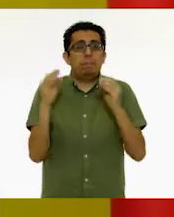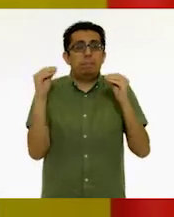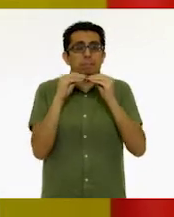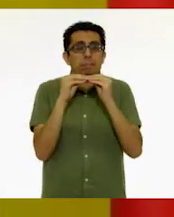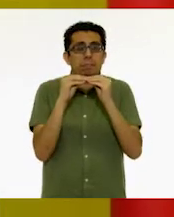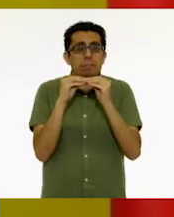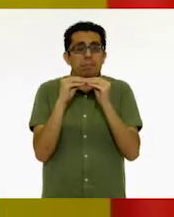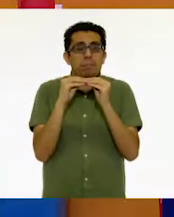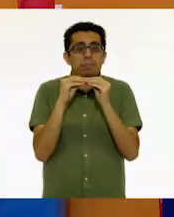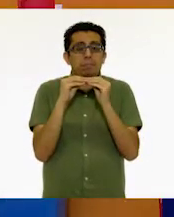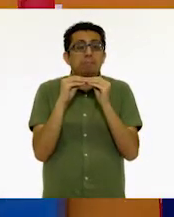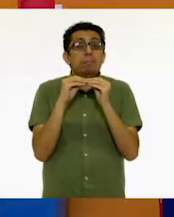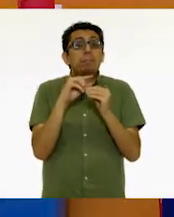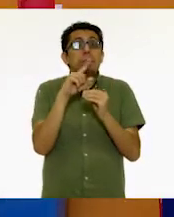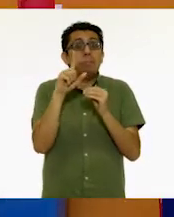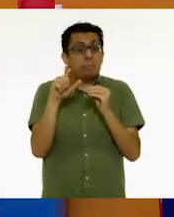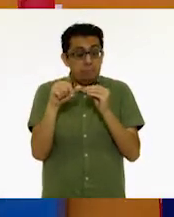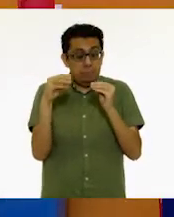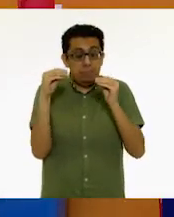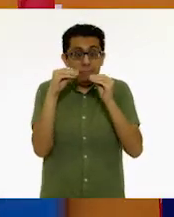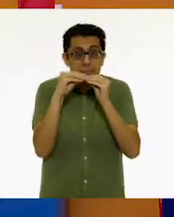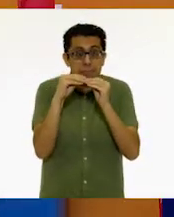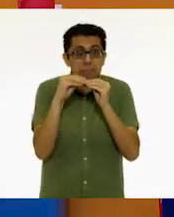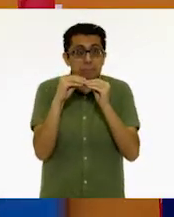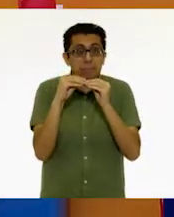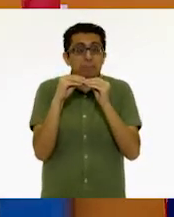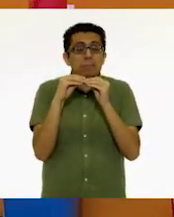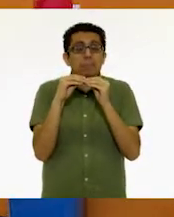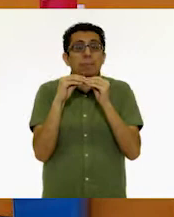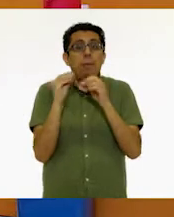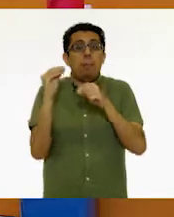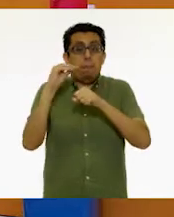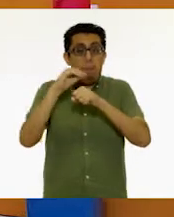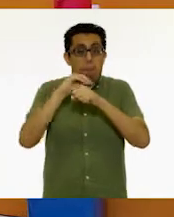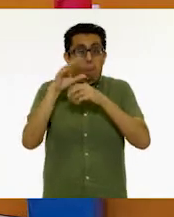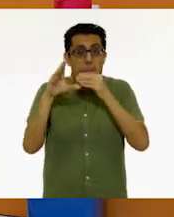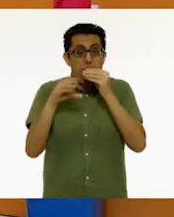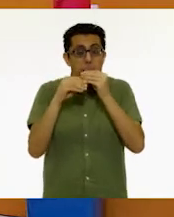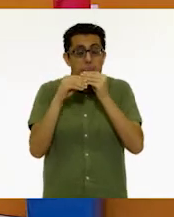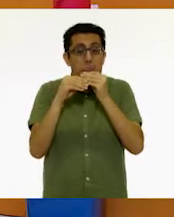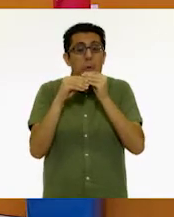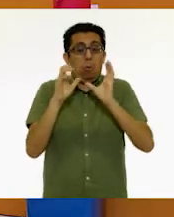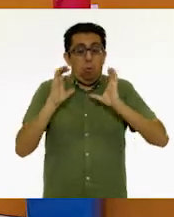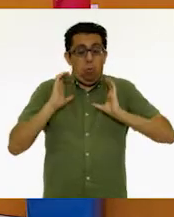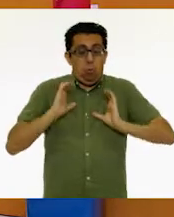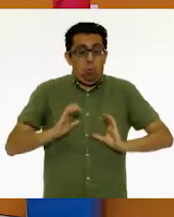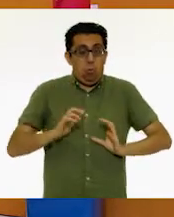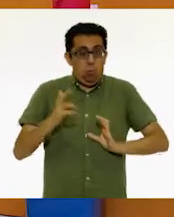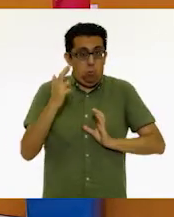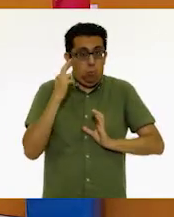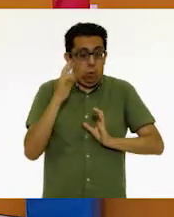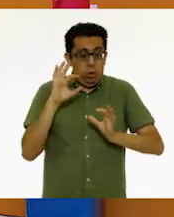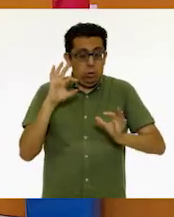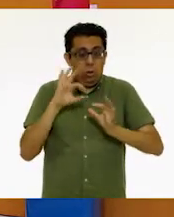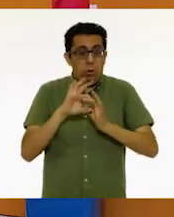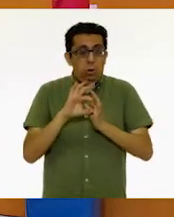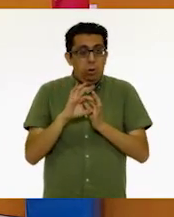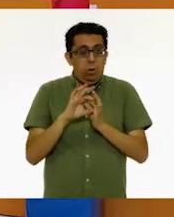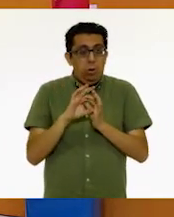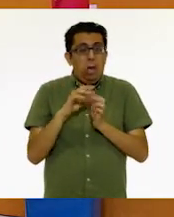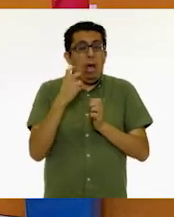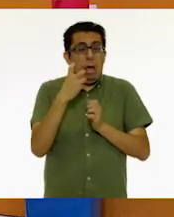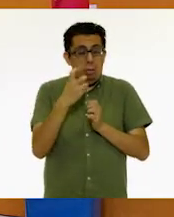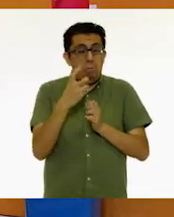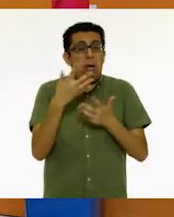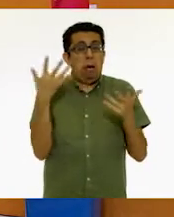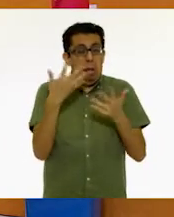Pica. Y a partir de este momento vamos a irle sumando sonidos corporales. La idea es que lleguemos a unos